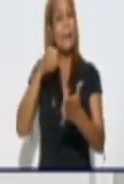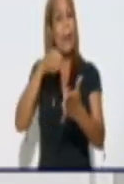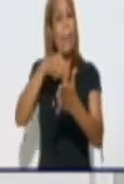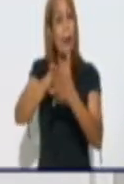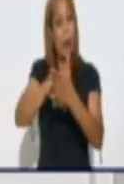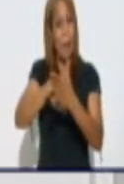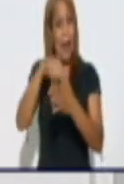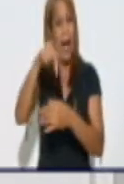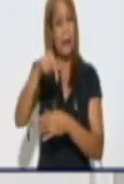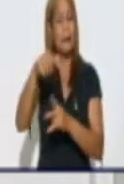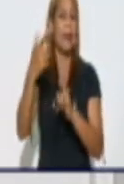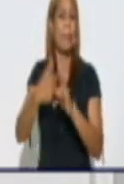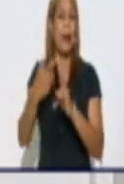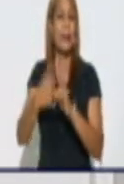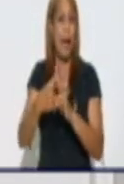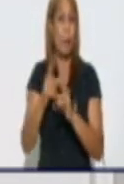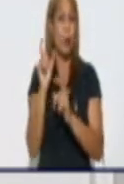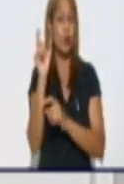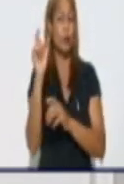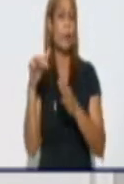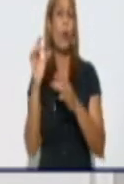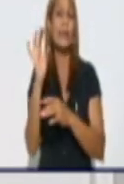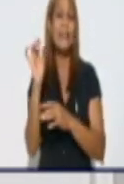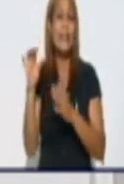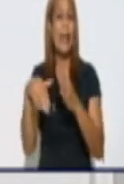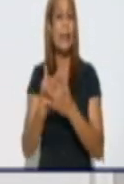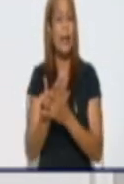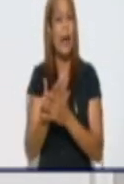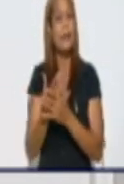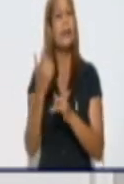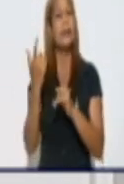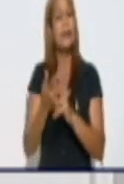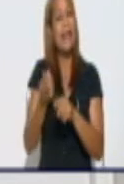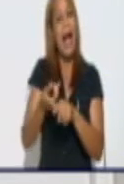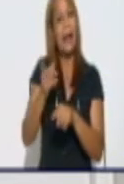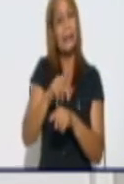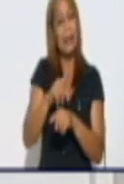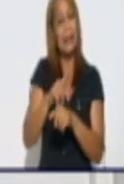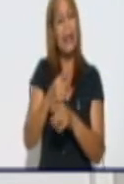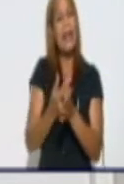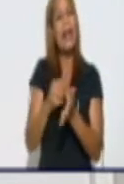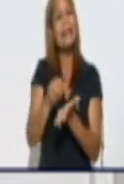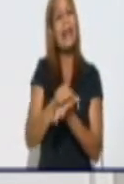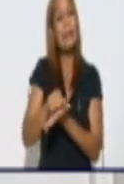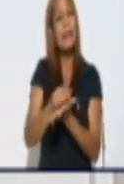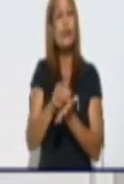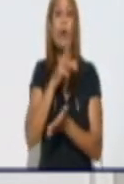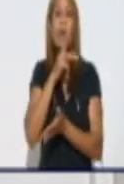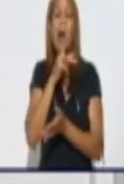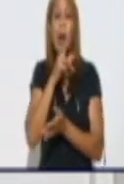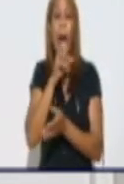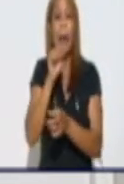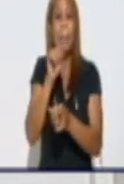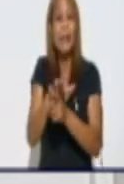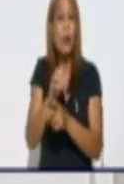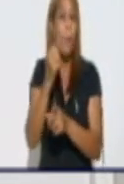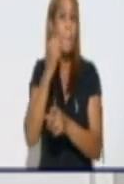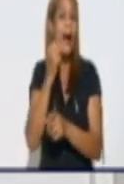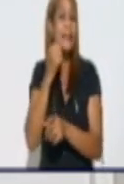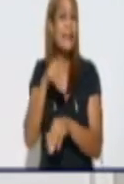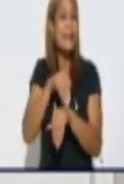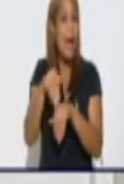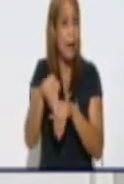Y esto es en los últimos 15 días y ayer el servicio comenzó más tarde del horario que debe de llegar.